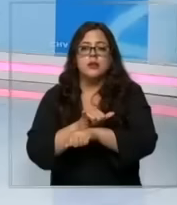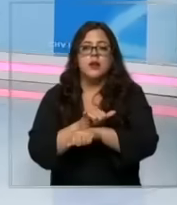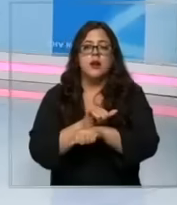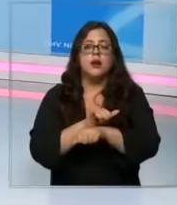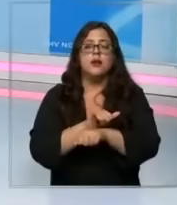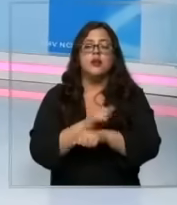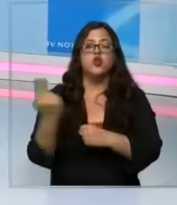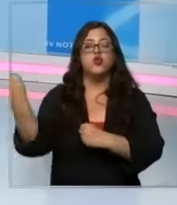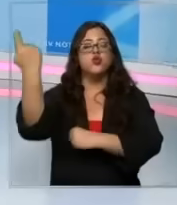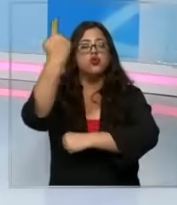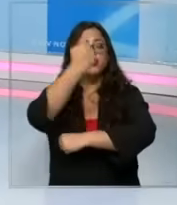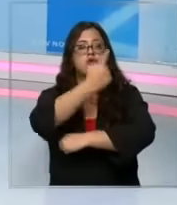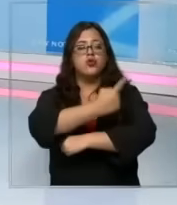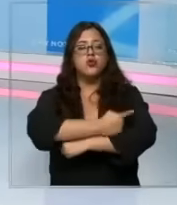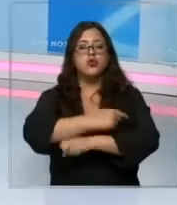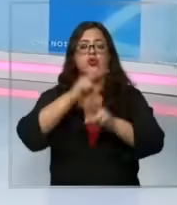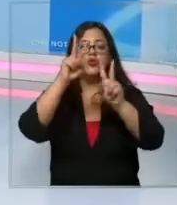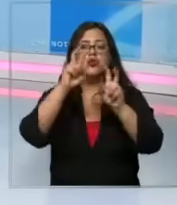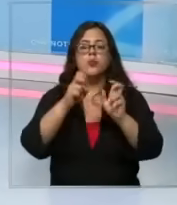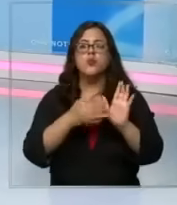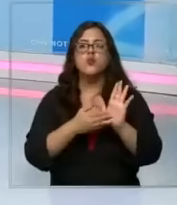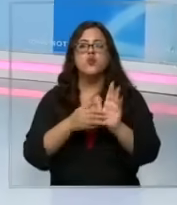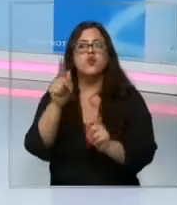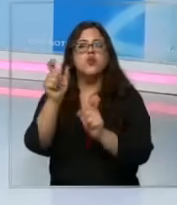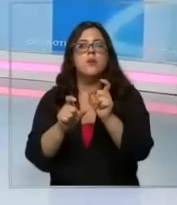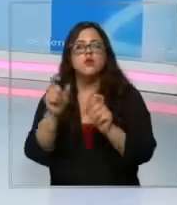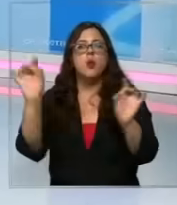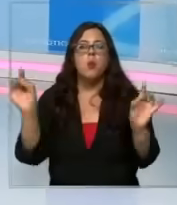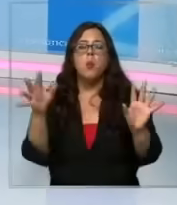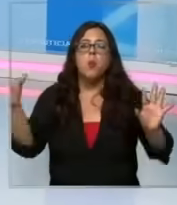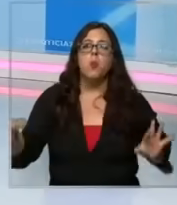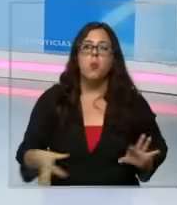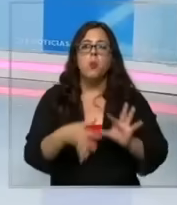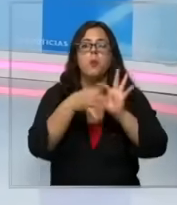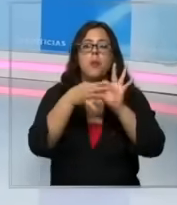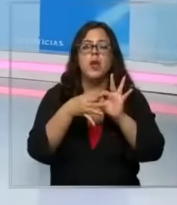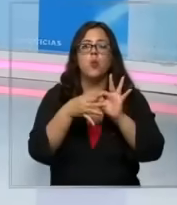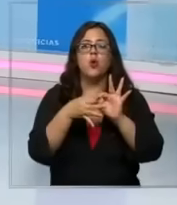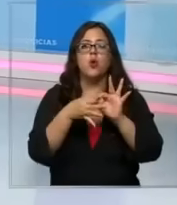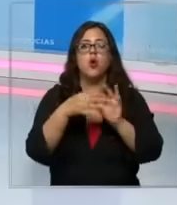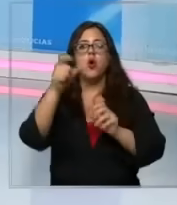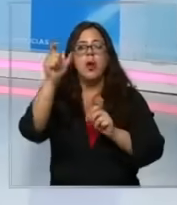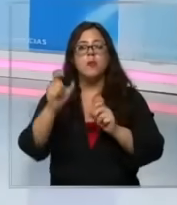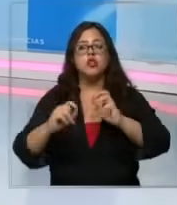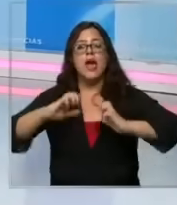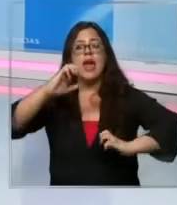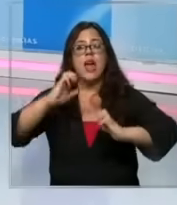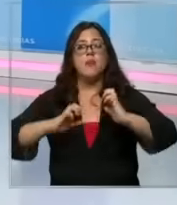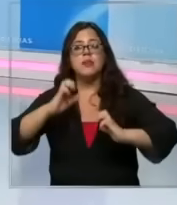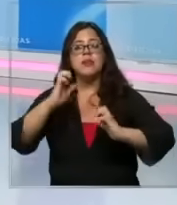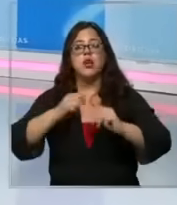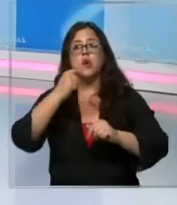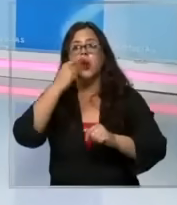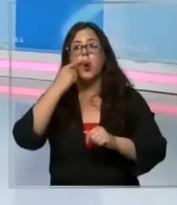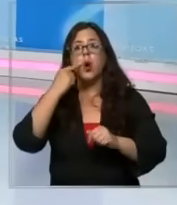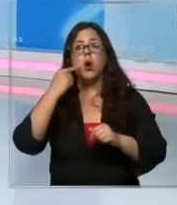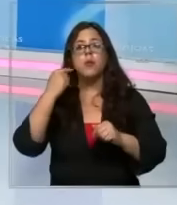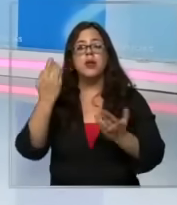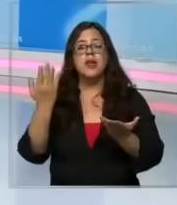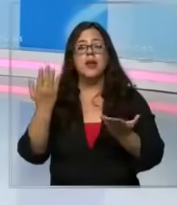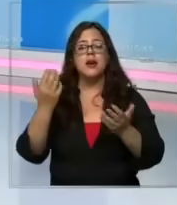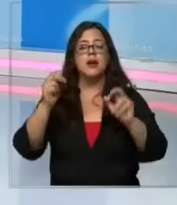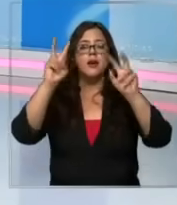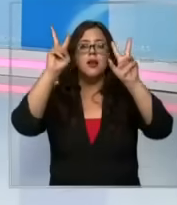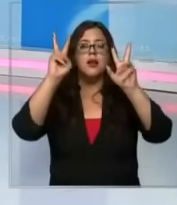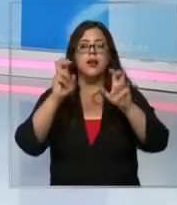toda la jornada en cuanto a estas revelaciones sobre personas que tenían algún vínculo con el empresario que, como sabemos, se fue involucrado en un